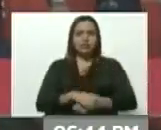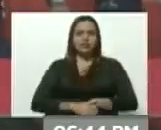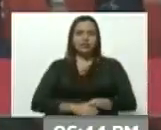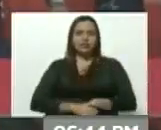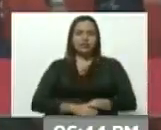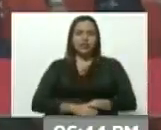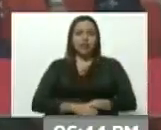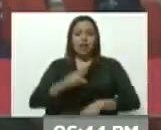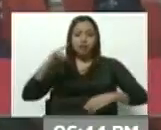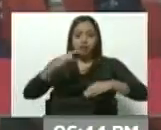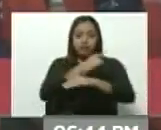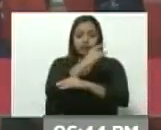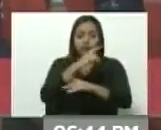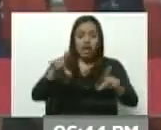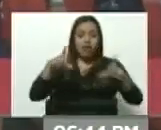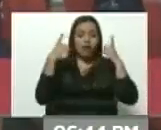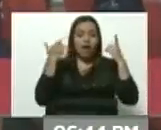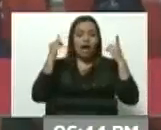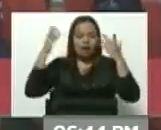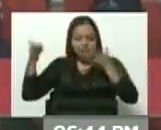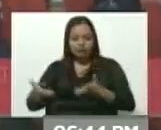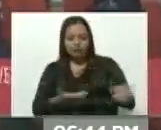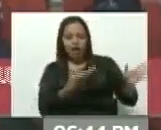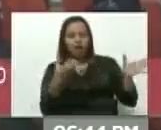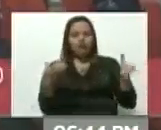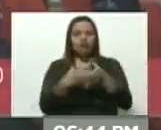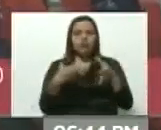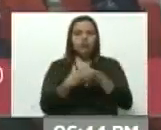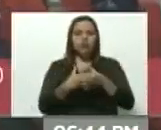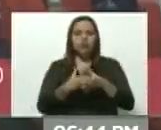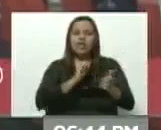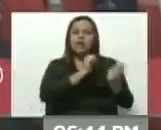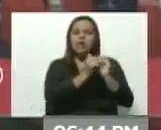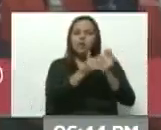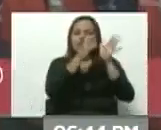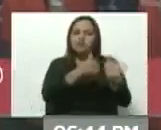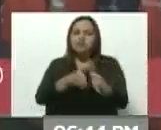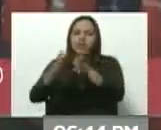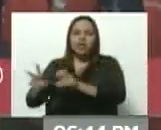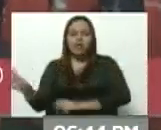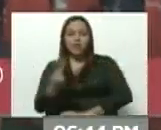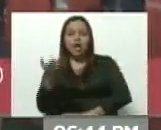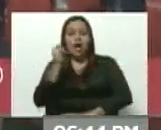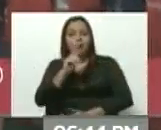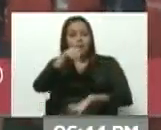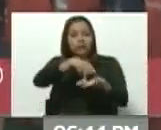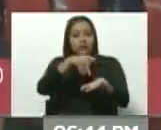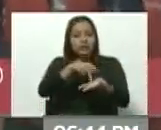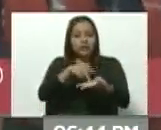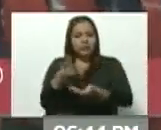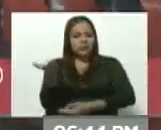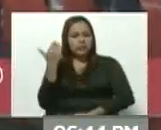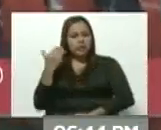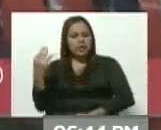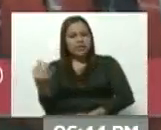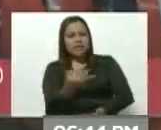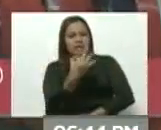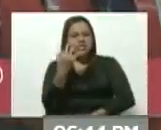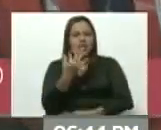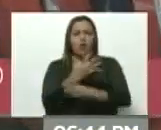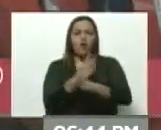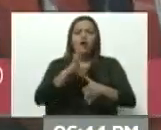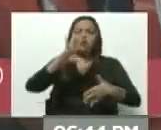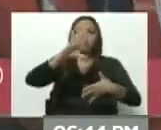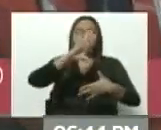en donde le están dando el recibimiento a la delegación de los atletas venezolanos, justamente que estuvieron presentes en los terceros Juegos